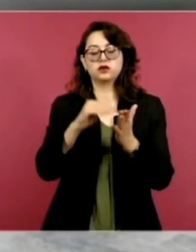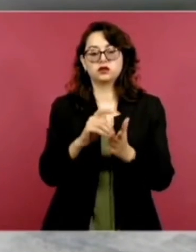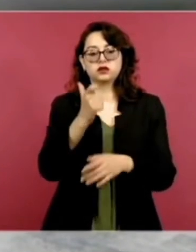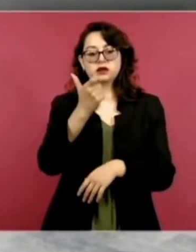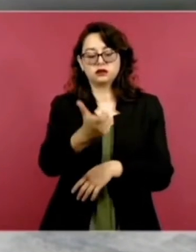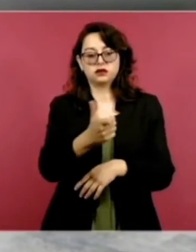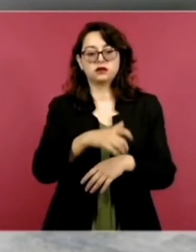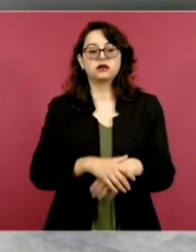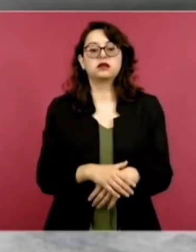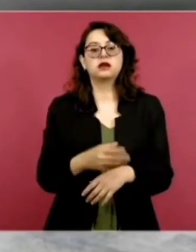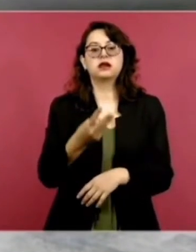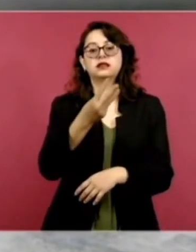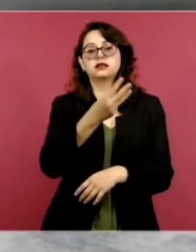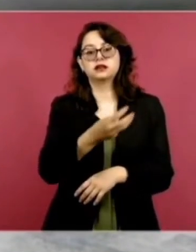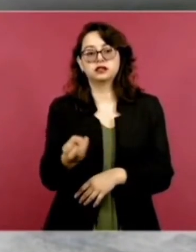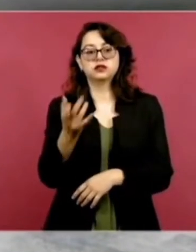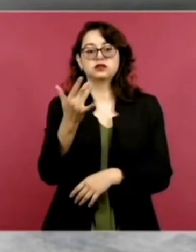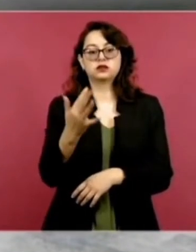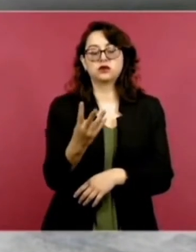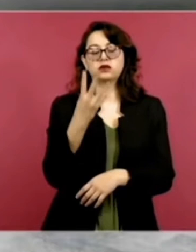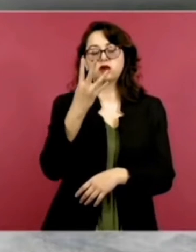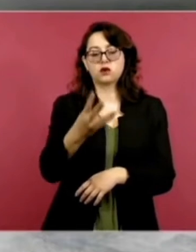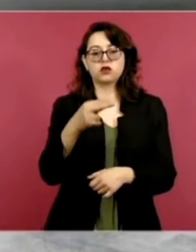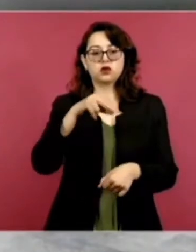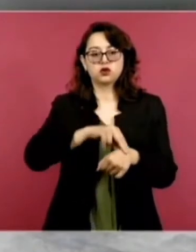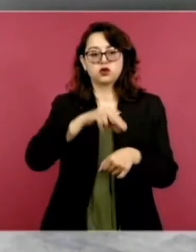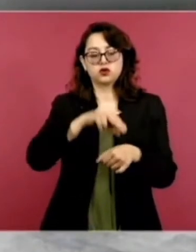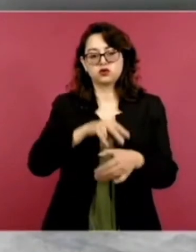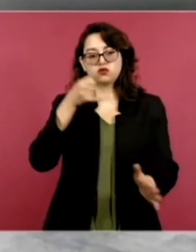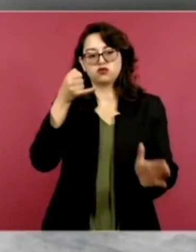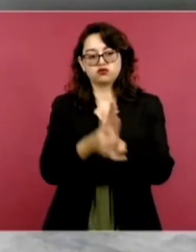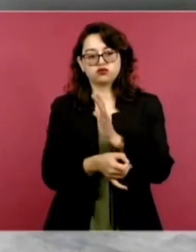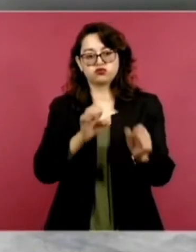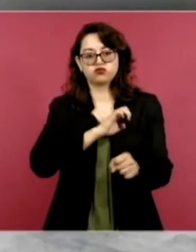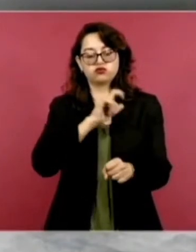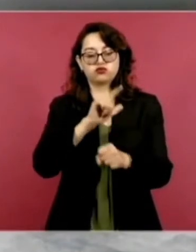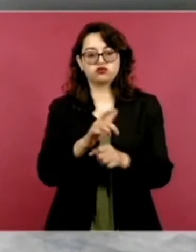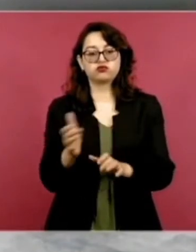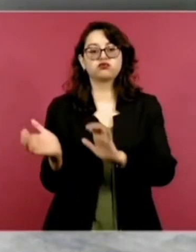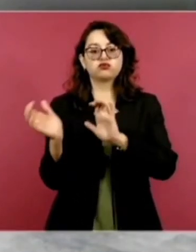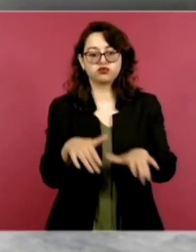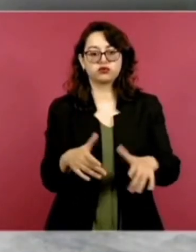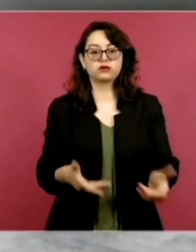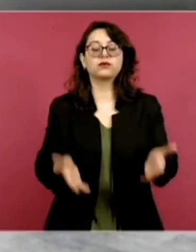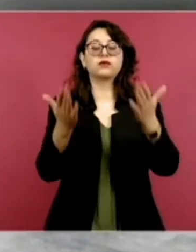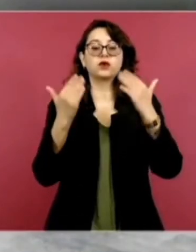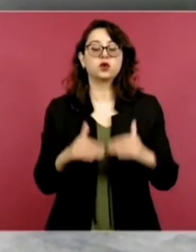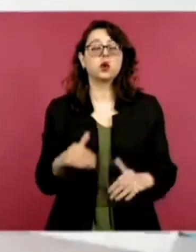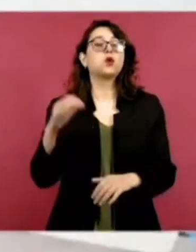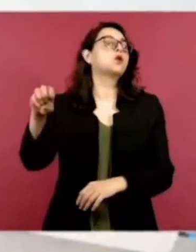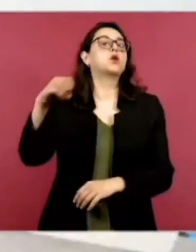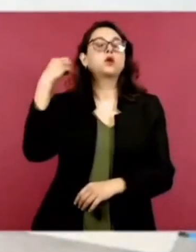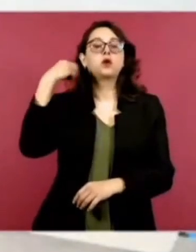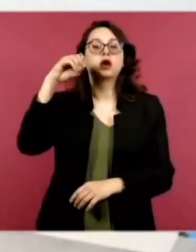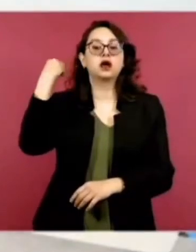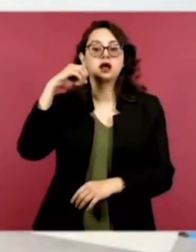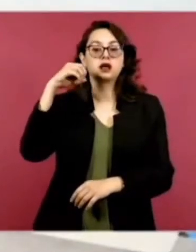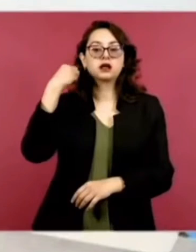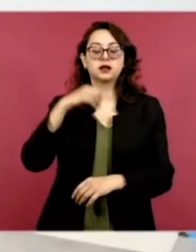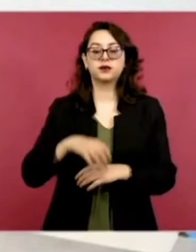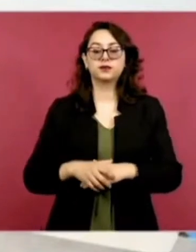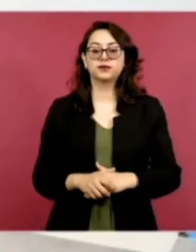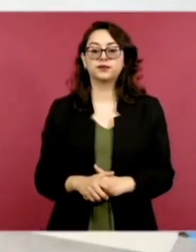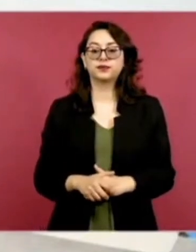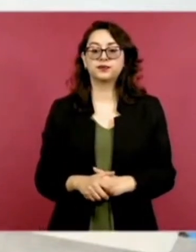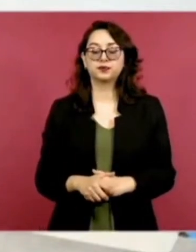especialistas, 354 médicas y médicos especialistas. Vamos a ver Oaxaca. También aquí se